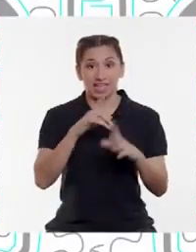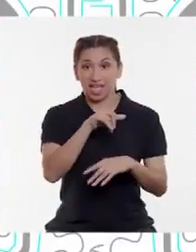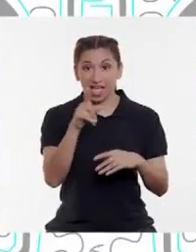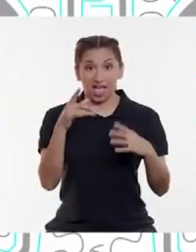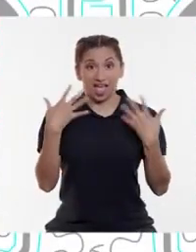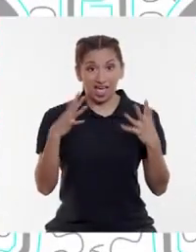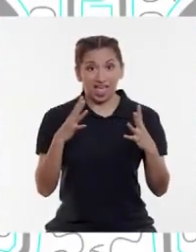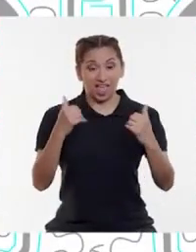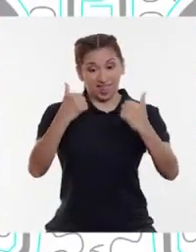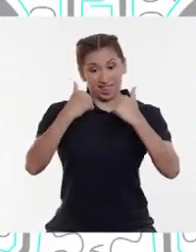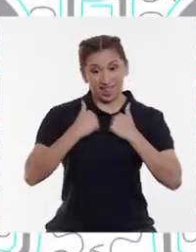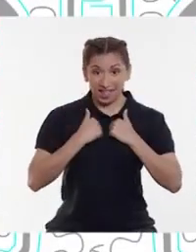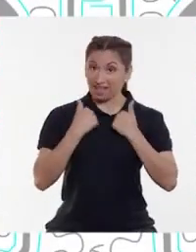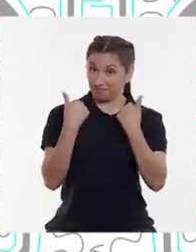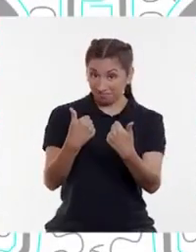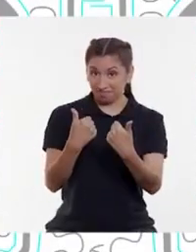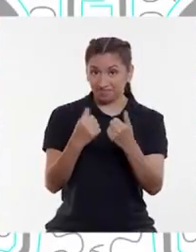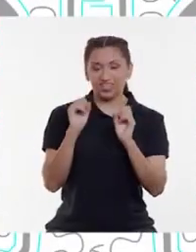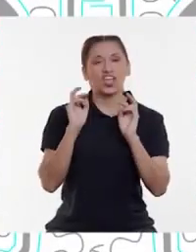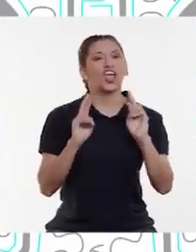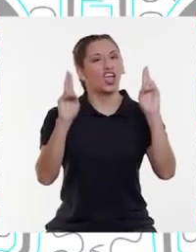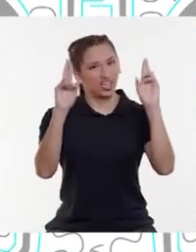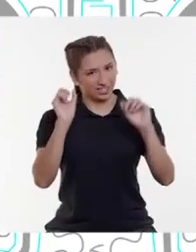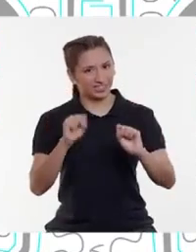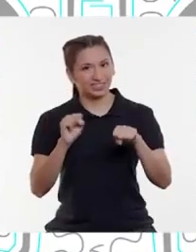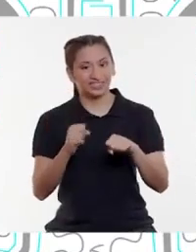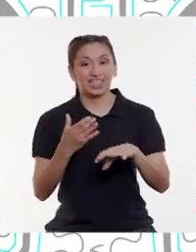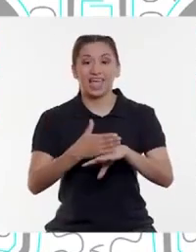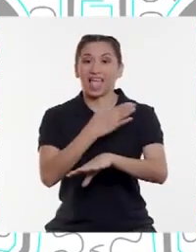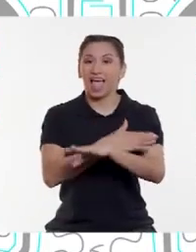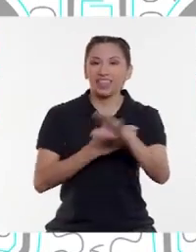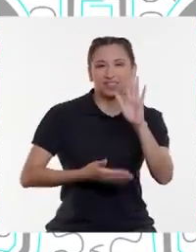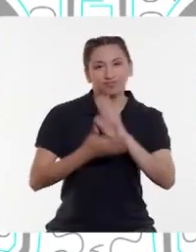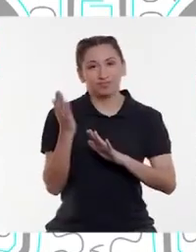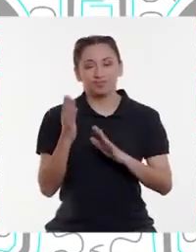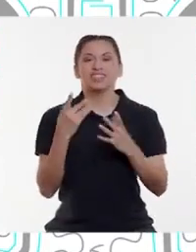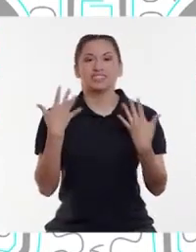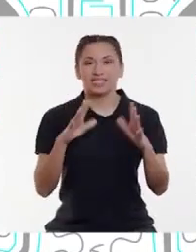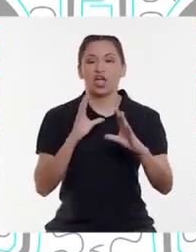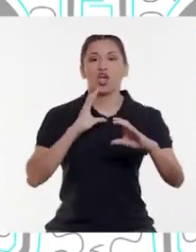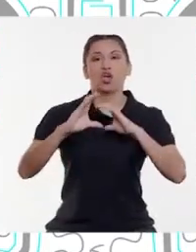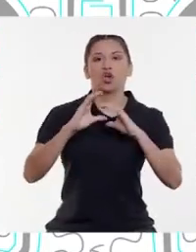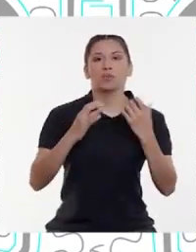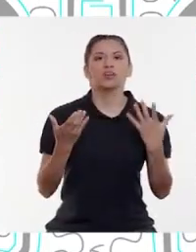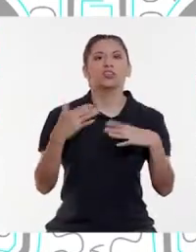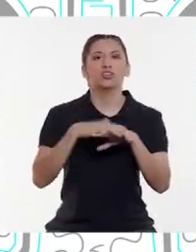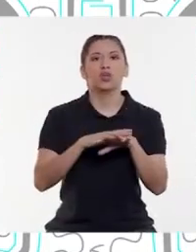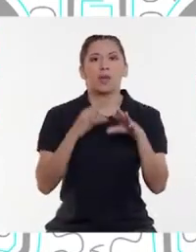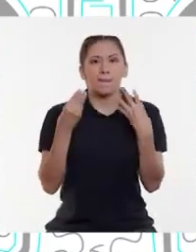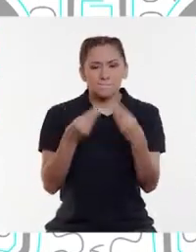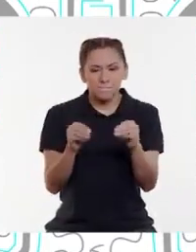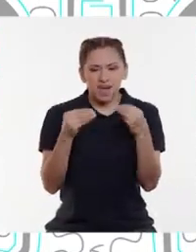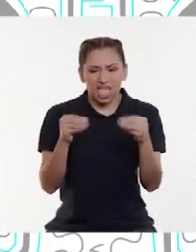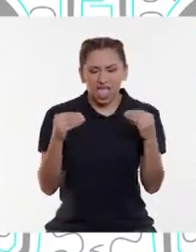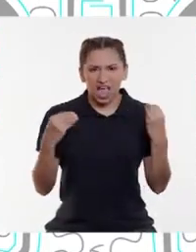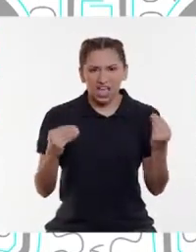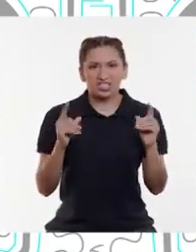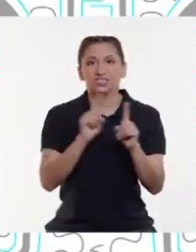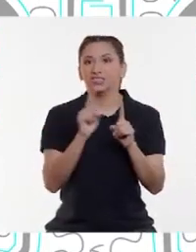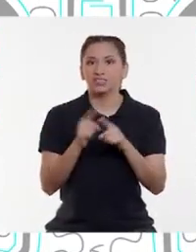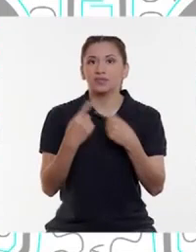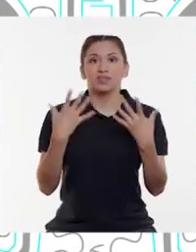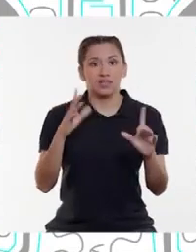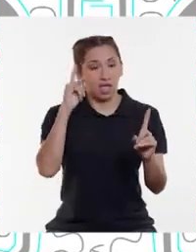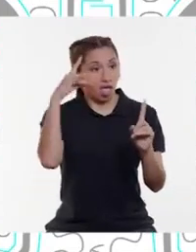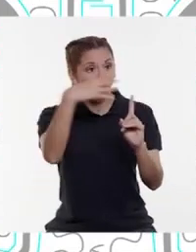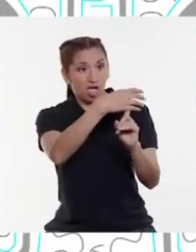¿Lograron descansar un poco en la pausa? Espero que sí. Antes de la pausa, estábamos hablando un poco sobre los microplásticos y también del